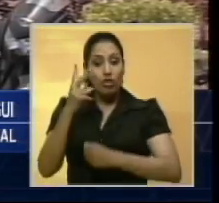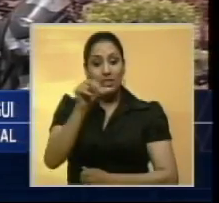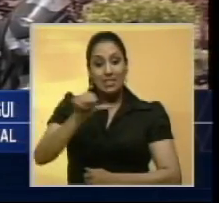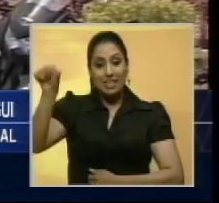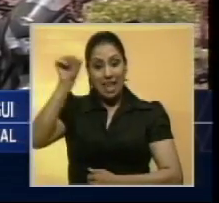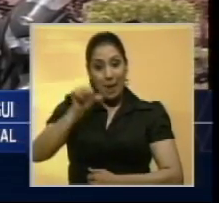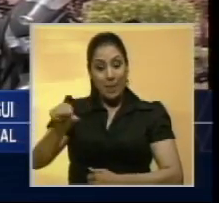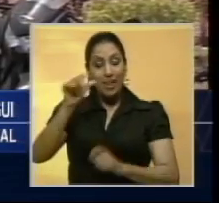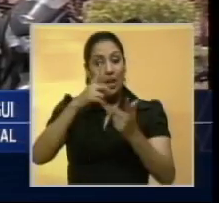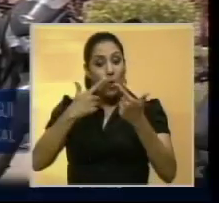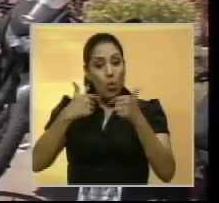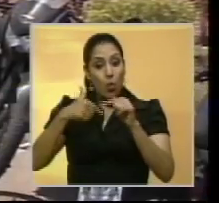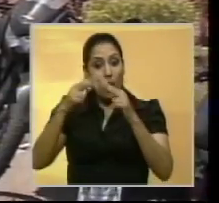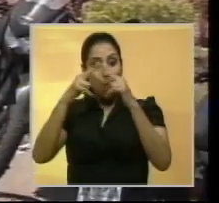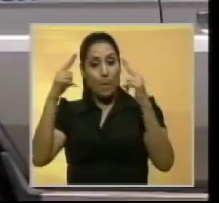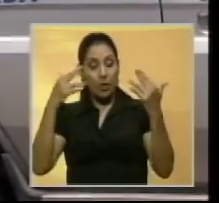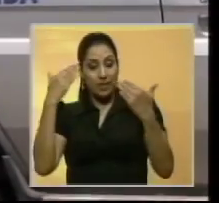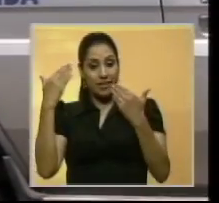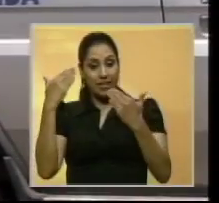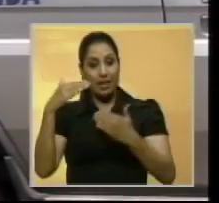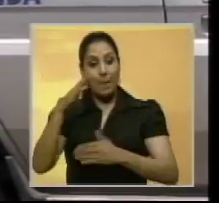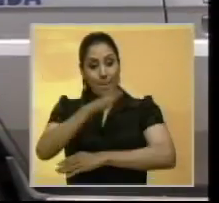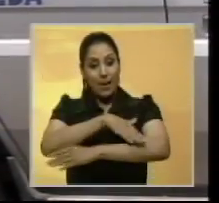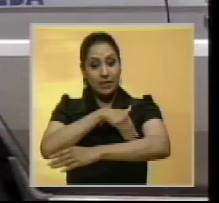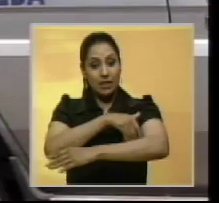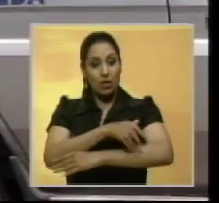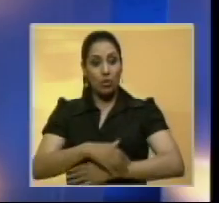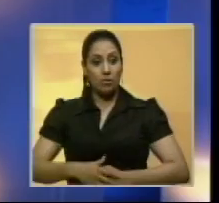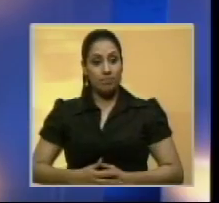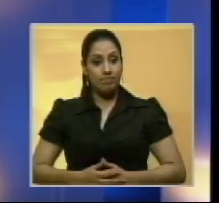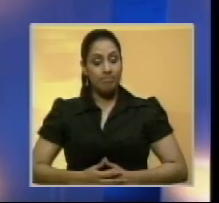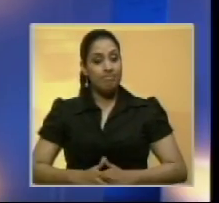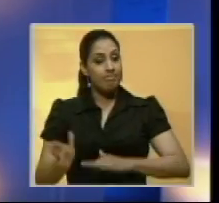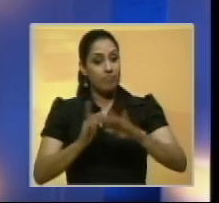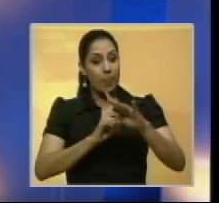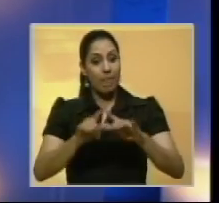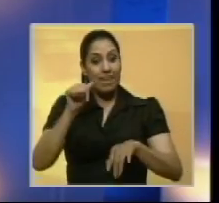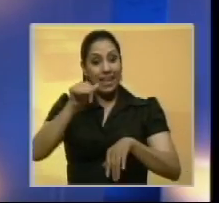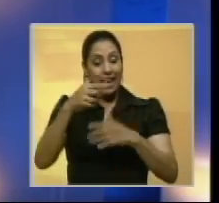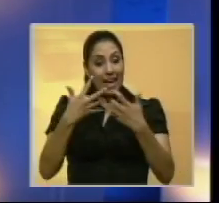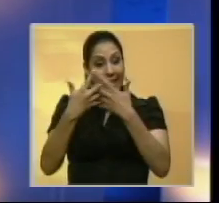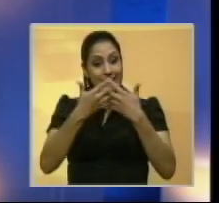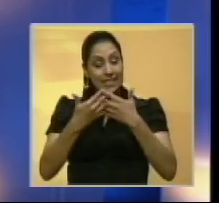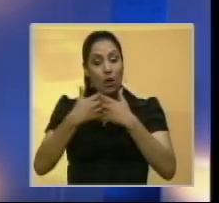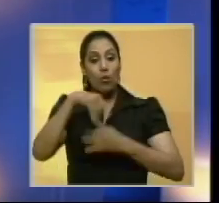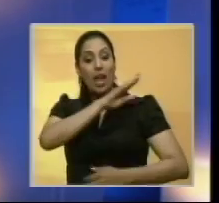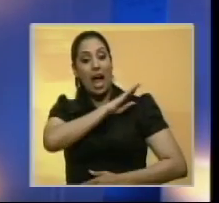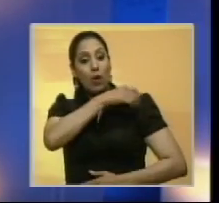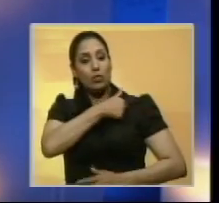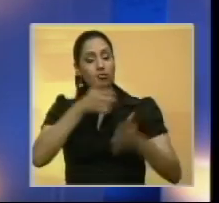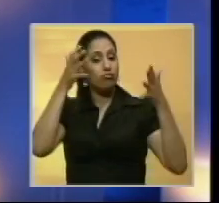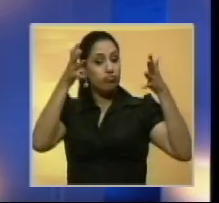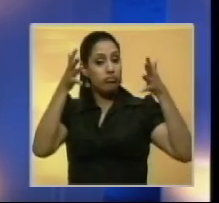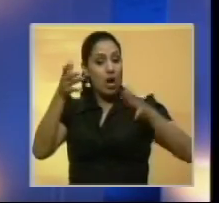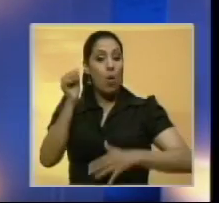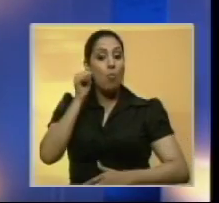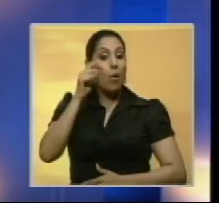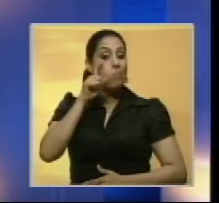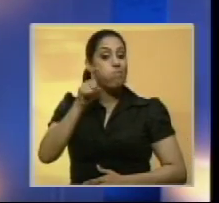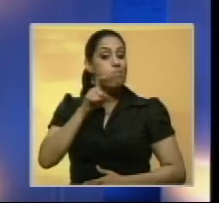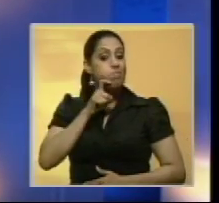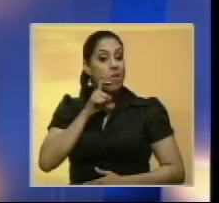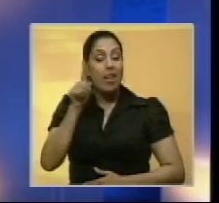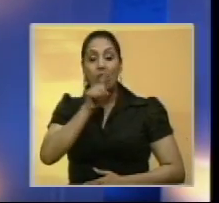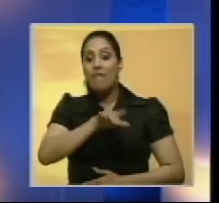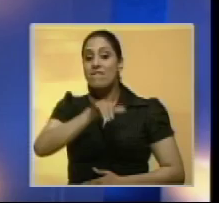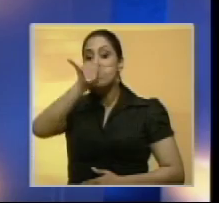semanas del internado judicial de Puente Ayala en Barcelona. En Estados Unidos, las autoridades recomendaron a las mujeres embarazadas no